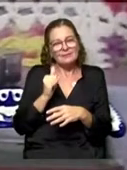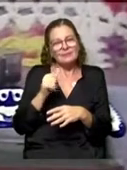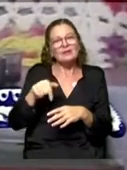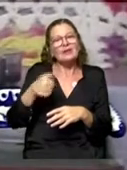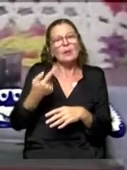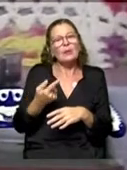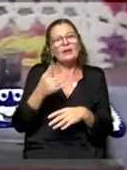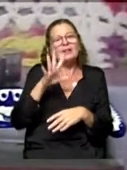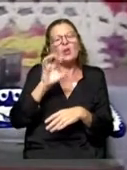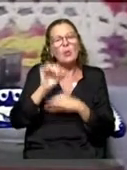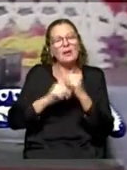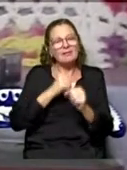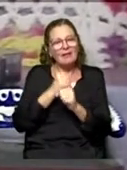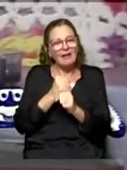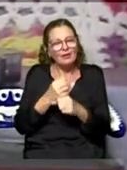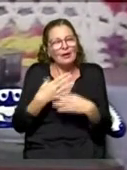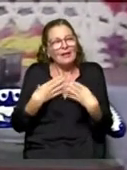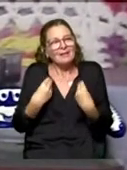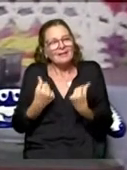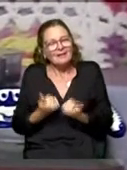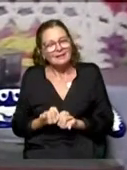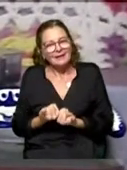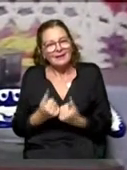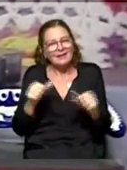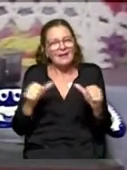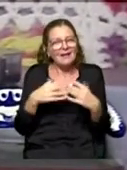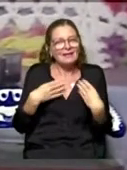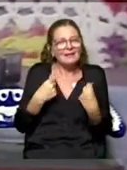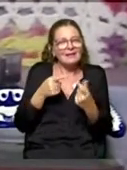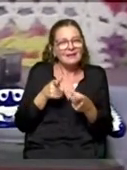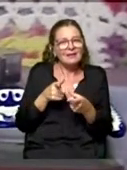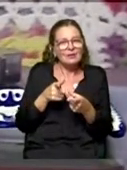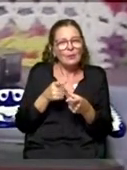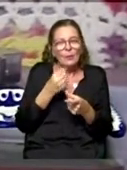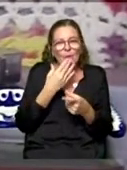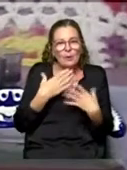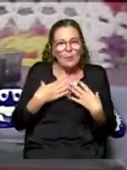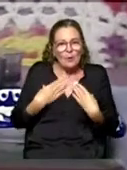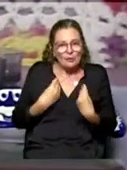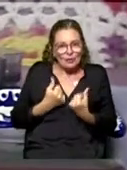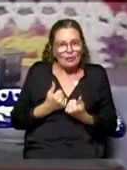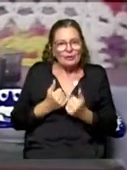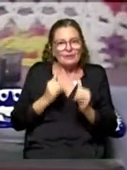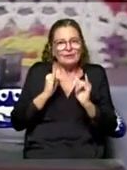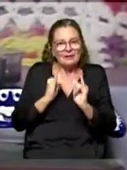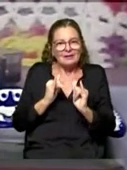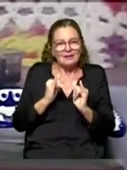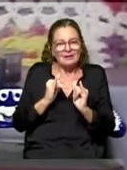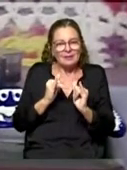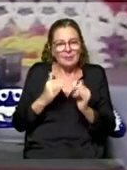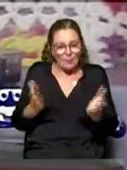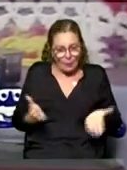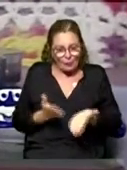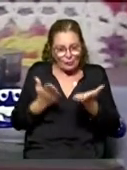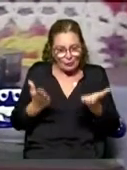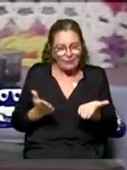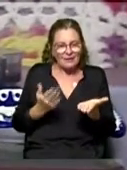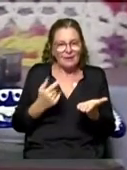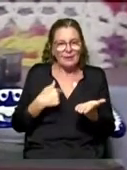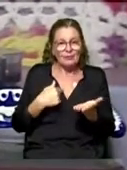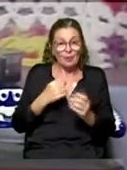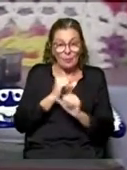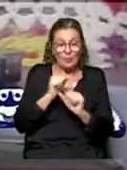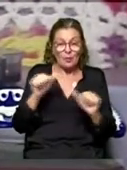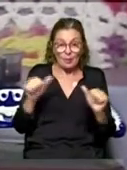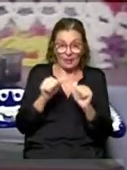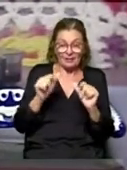de 50 años, ¿qué sentís? ¿Qué te hace sentir eso? Bueno, me emociona, tal vez me estimula decir, bueno, todavía puedo